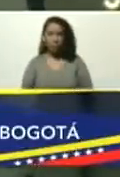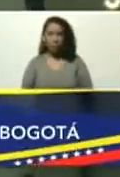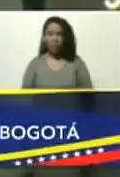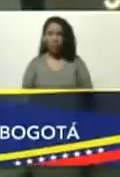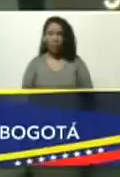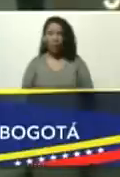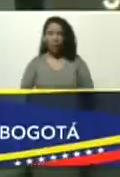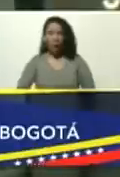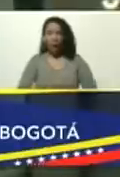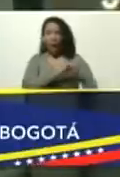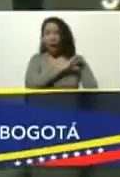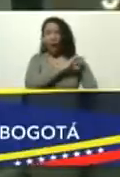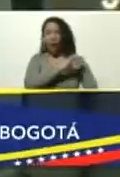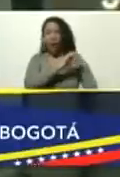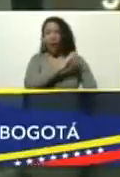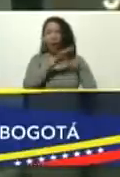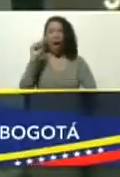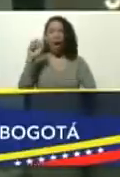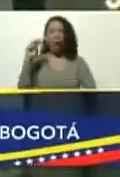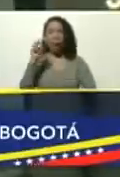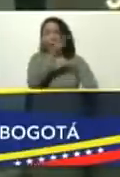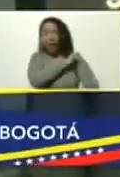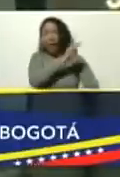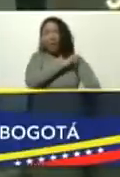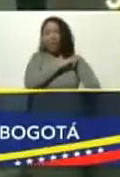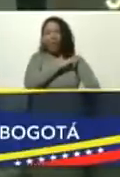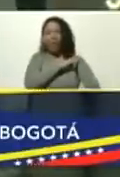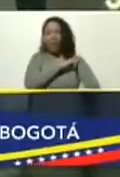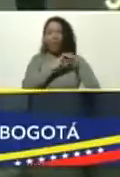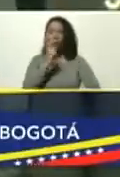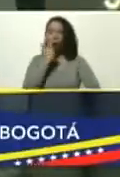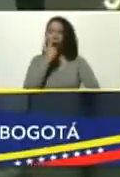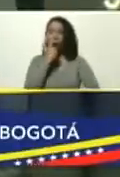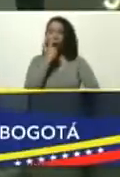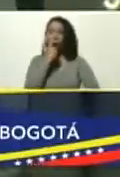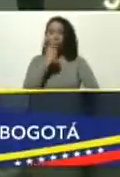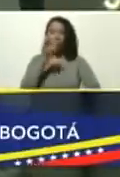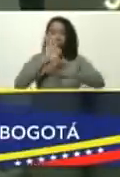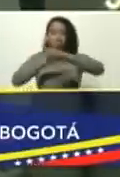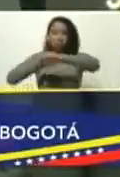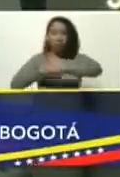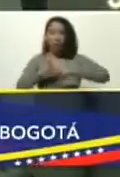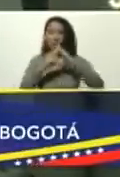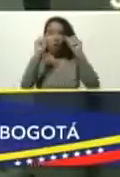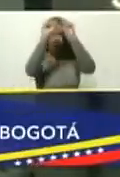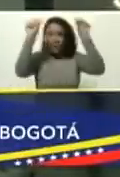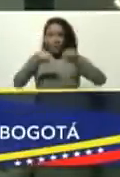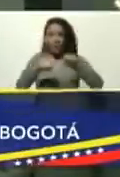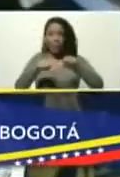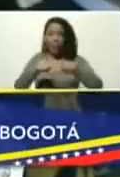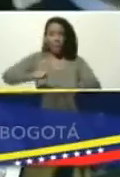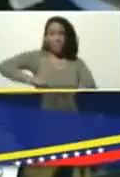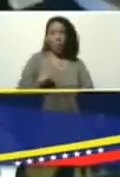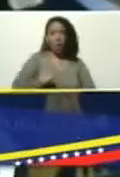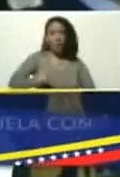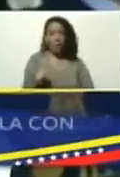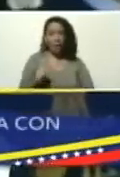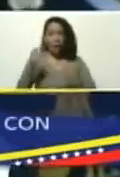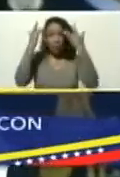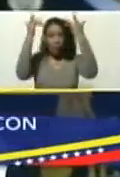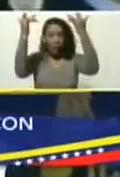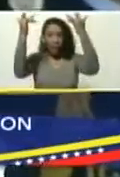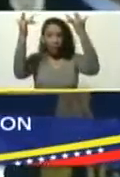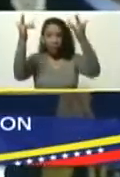Almirante en jefe Remigio Ceballo, ministro de Interior y Justicia, alerta a todo el sistema policial de